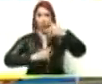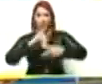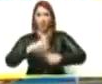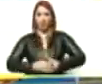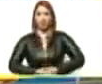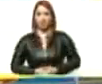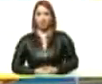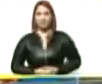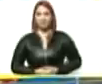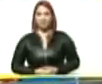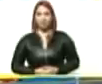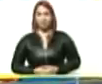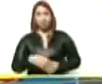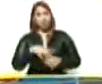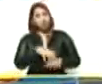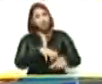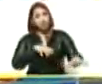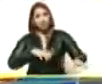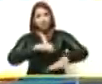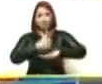mis mayores deseos